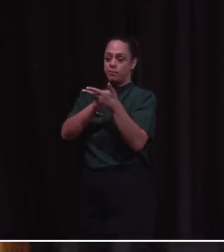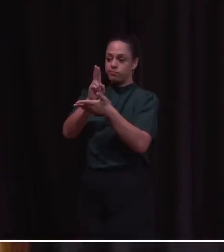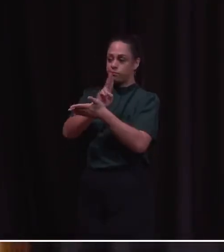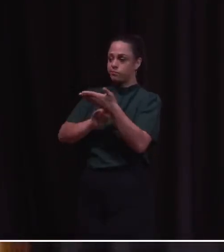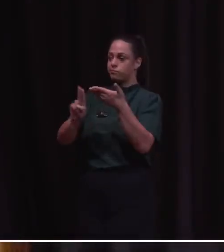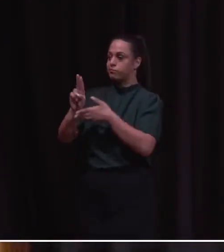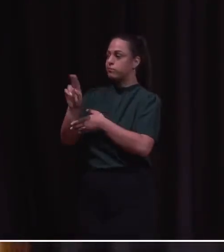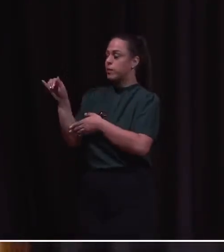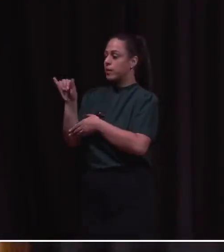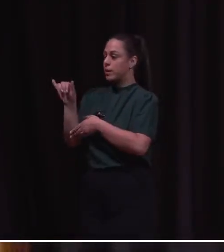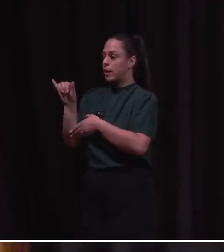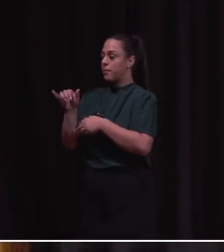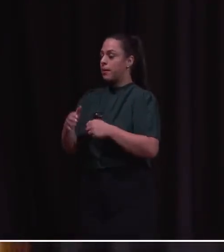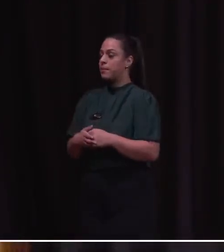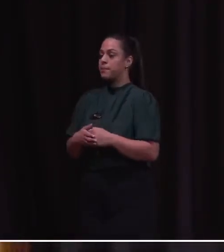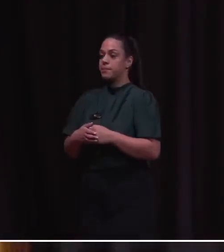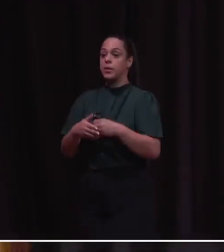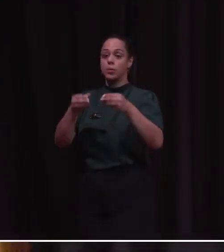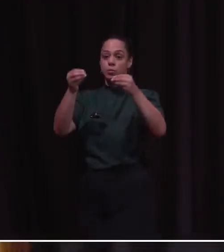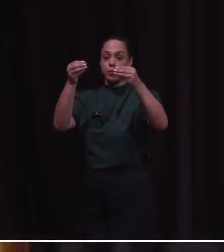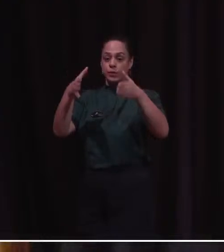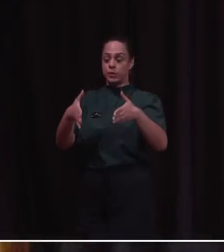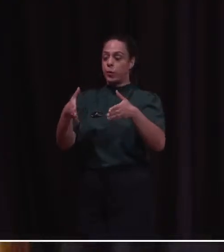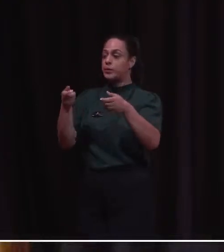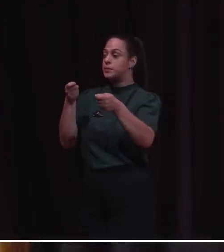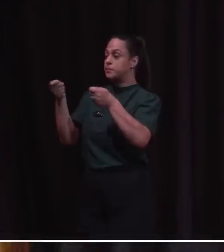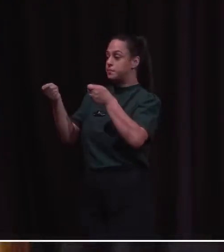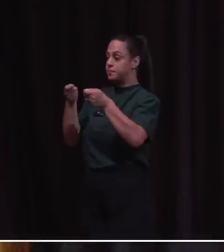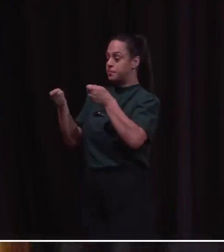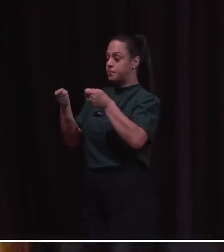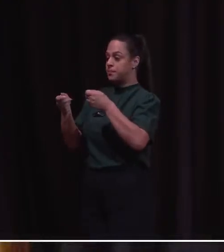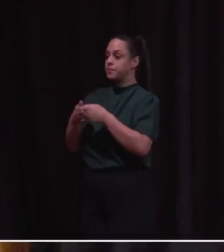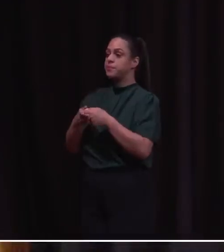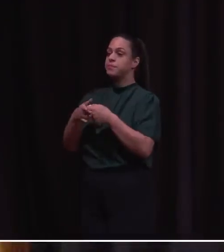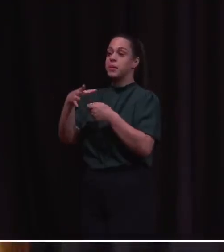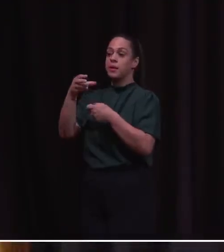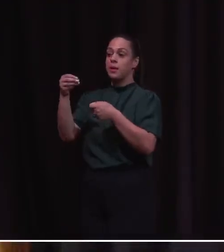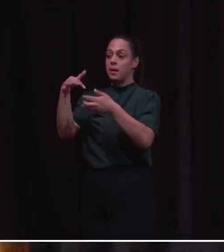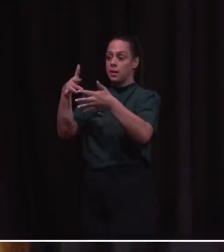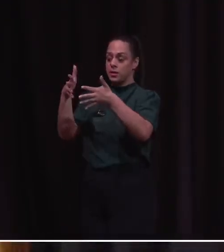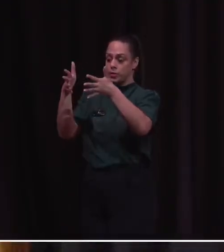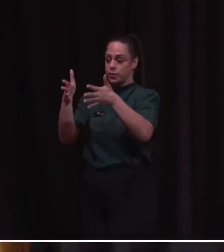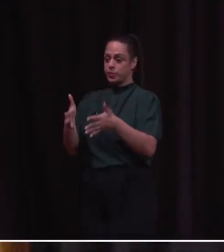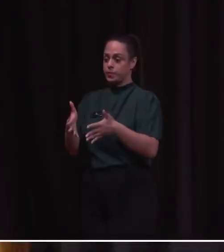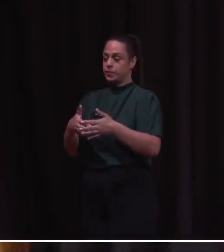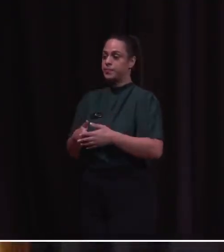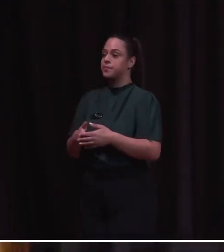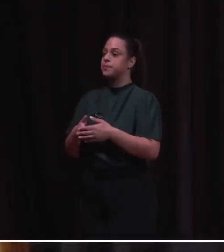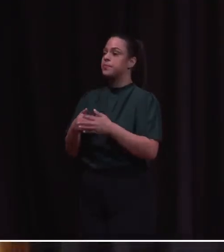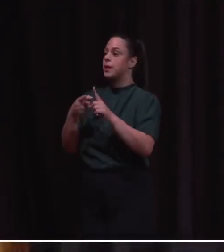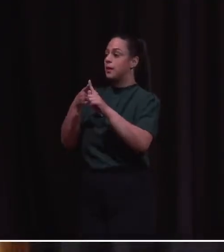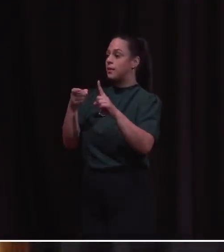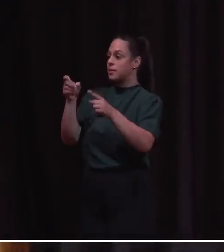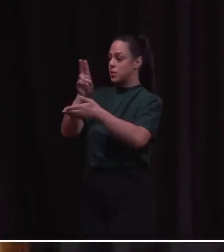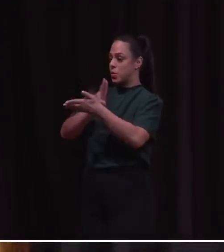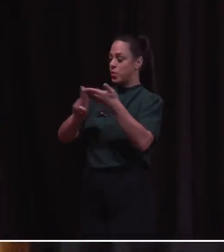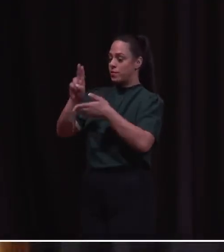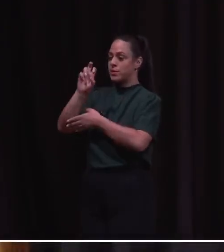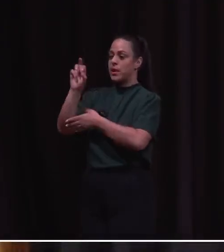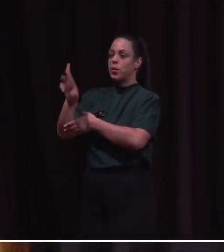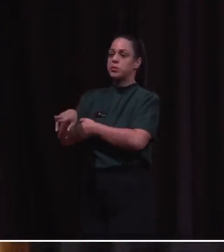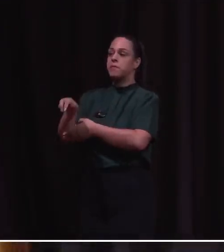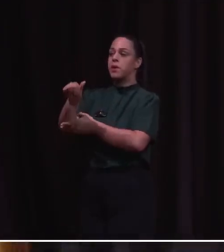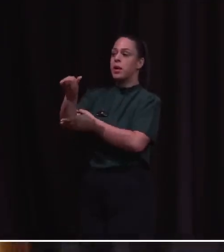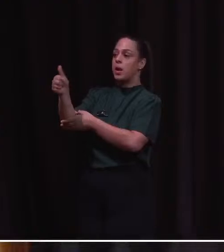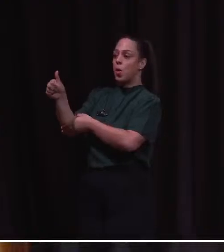universitarias, personal docente, administrativo y estudiantado de la Universidad de Costa Rica y otras